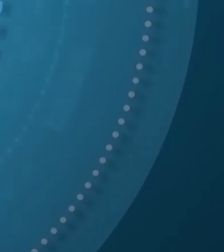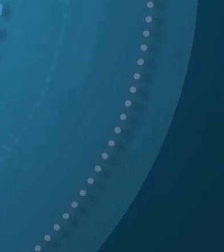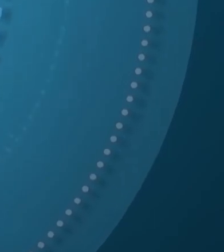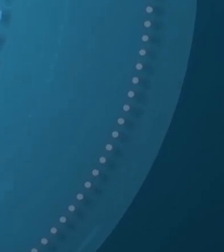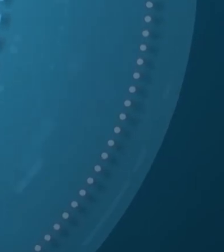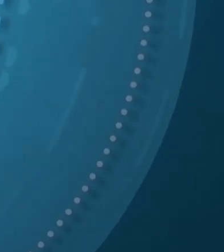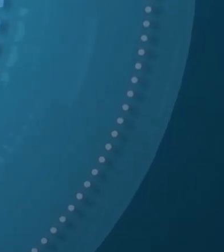¡Gracias!